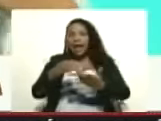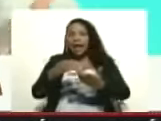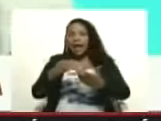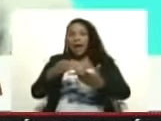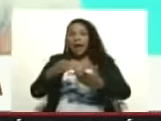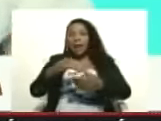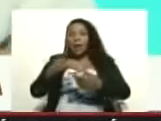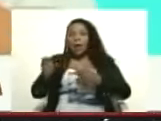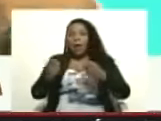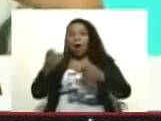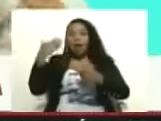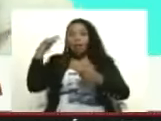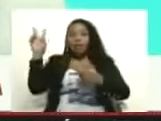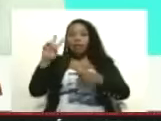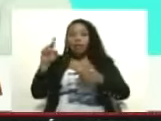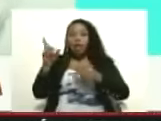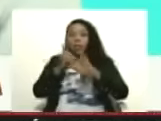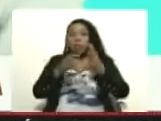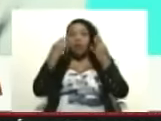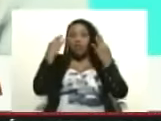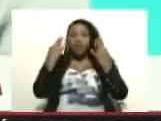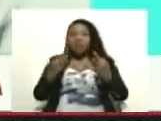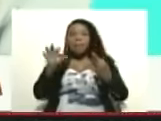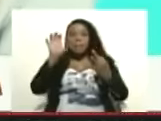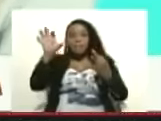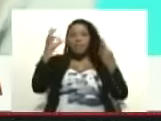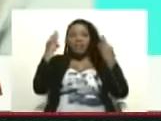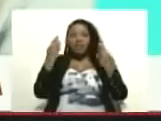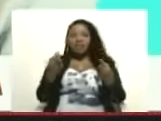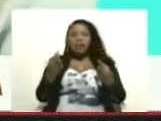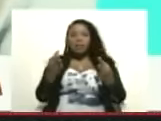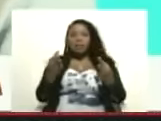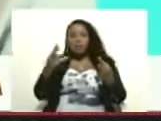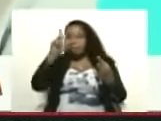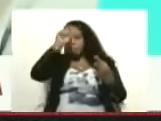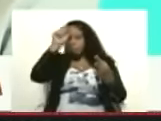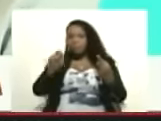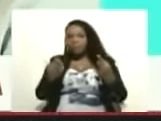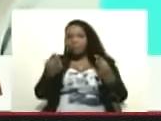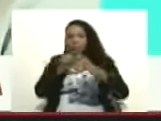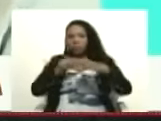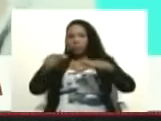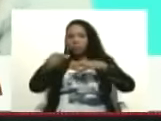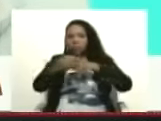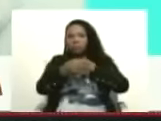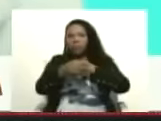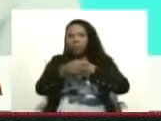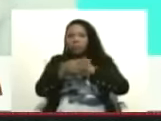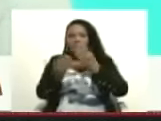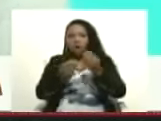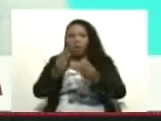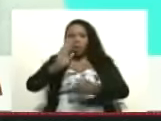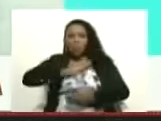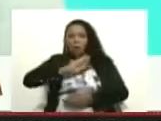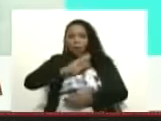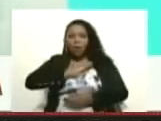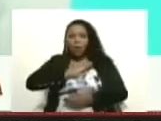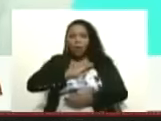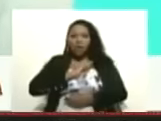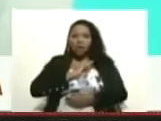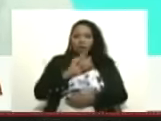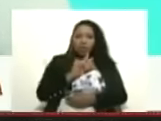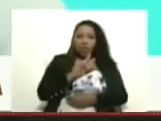ahorita que todos los documentos oficiales todos los mapas oficiales reconocen el territorio de la guayana se equiba como territorio